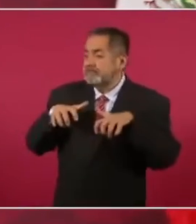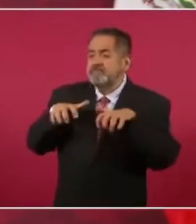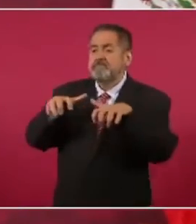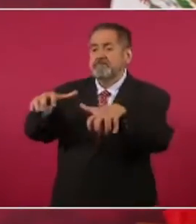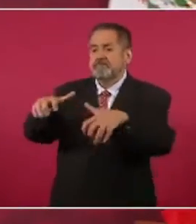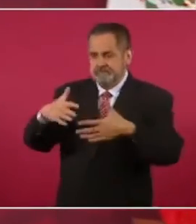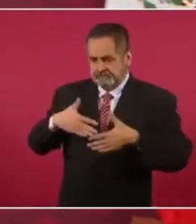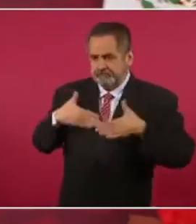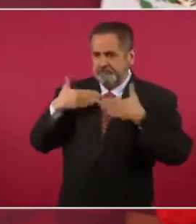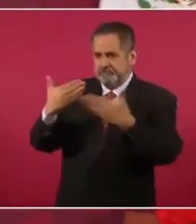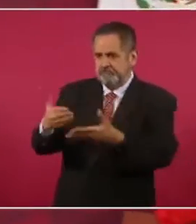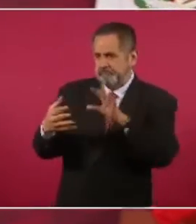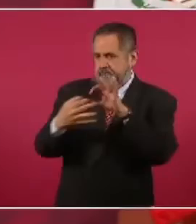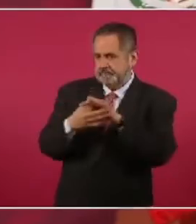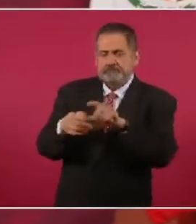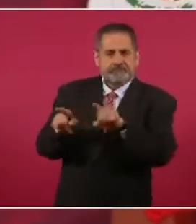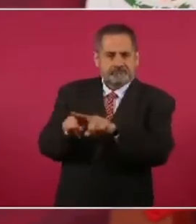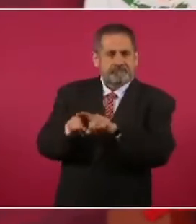en la gente.